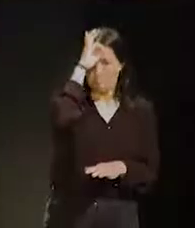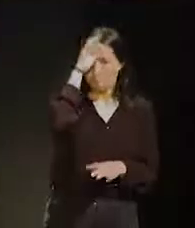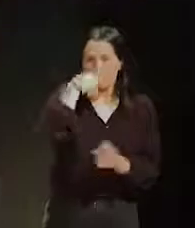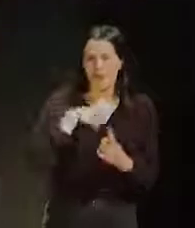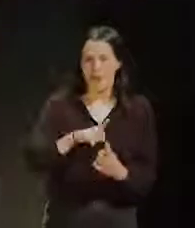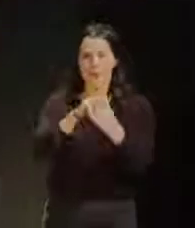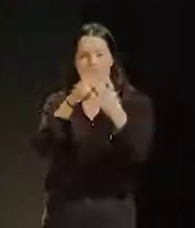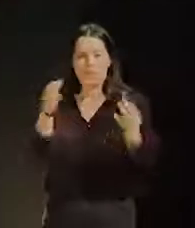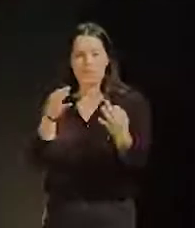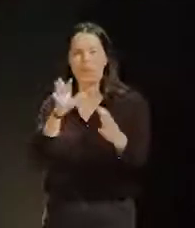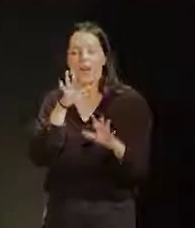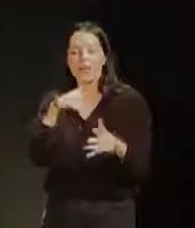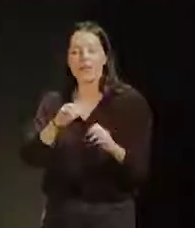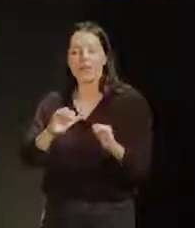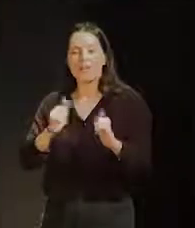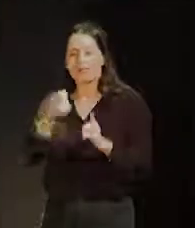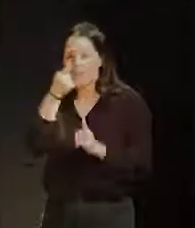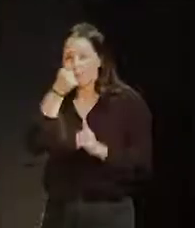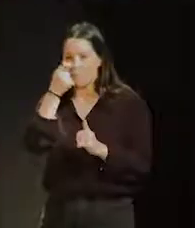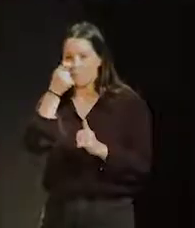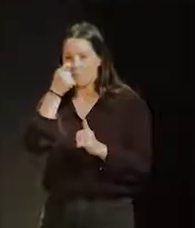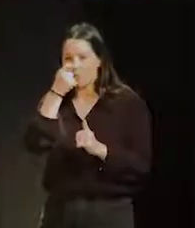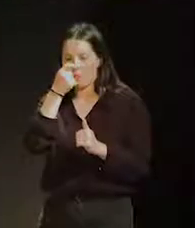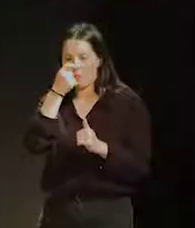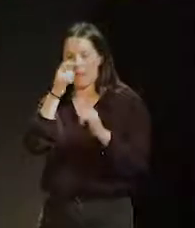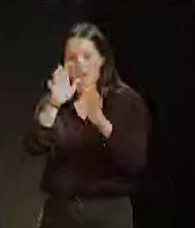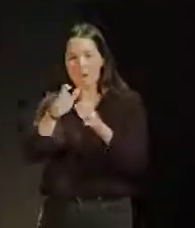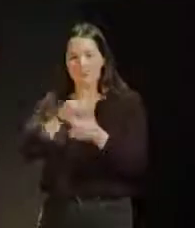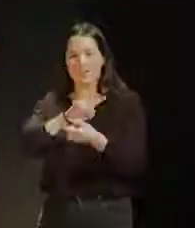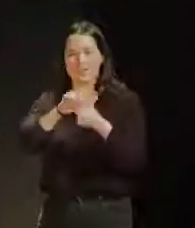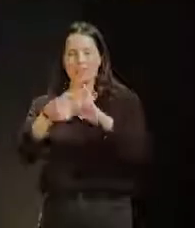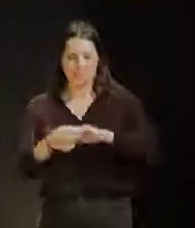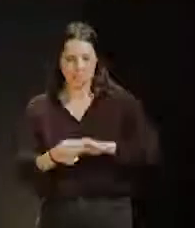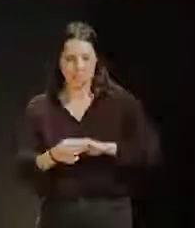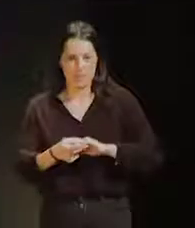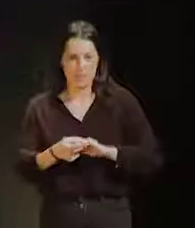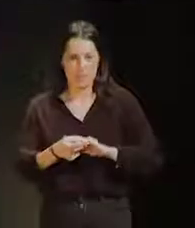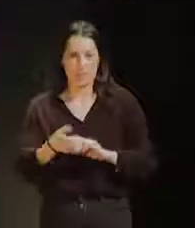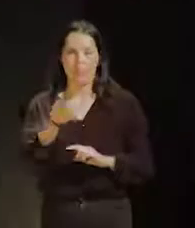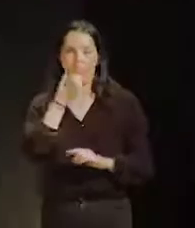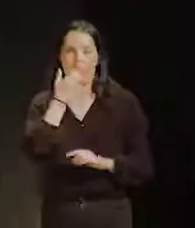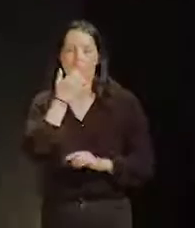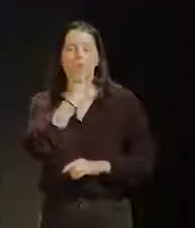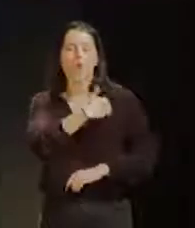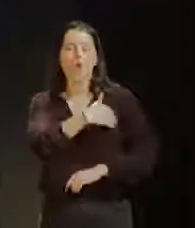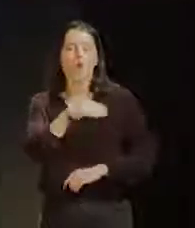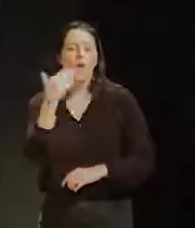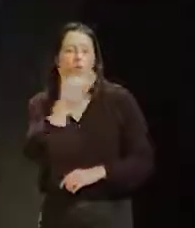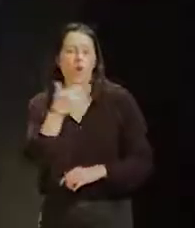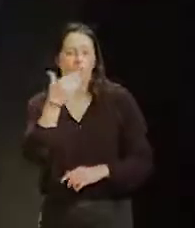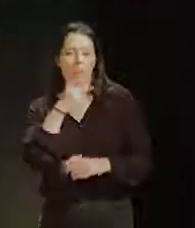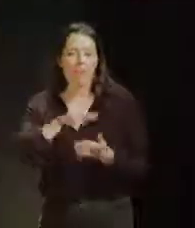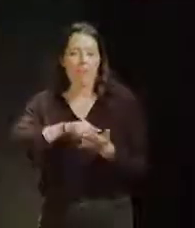ahora están empezando a abrir un poco las puertas. Por ejemplo, no sé, la escuela de danza, pero la escuela de danza